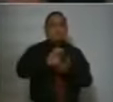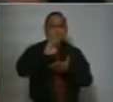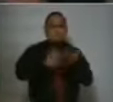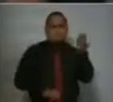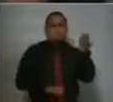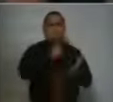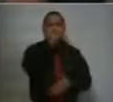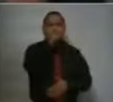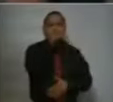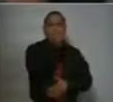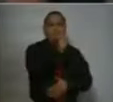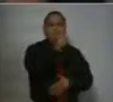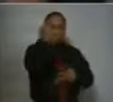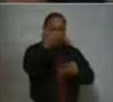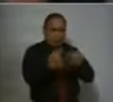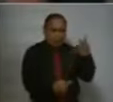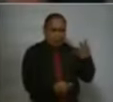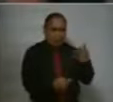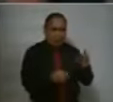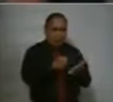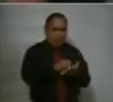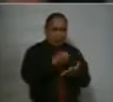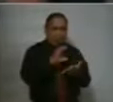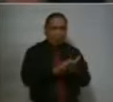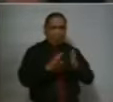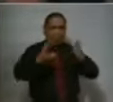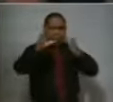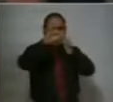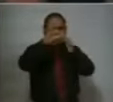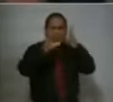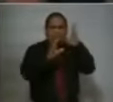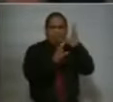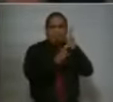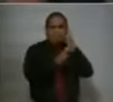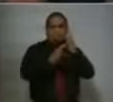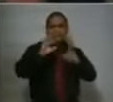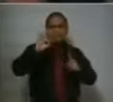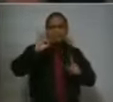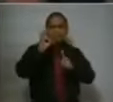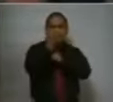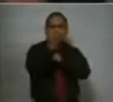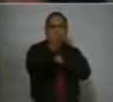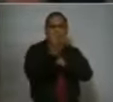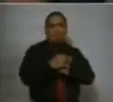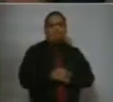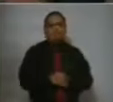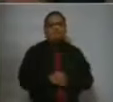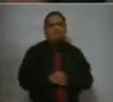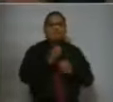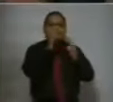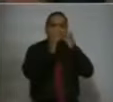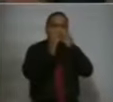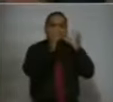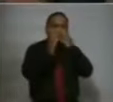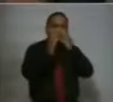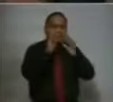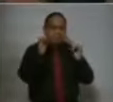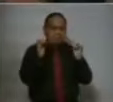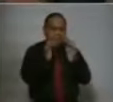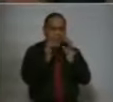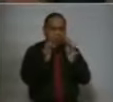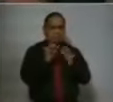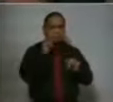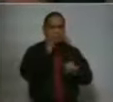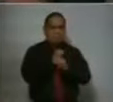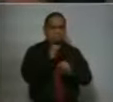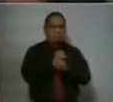nos imputan los delitos que están previstos en el Código Penal Federal y según se señaló en medios de comunicación y en redes sociales, que